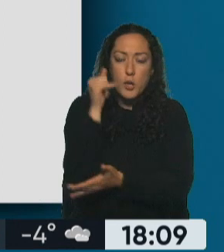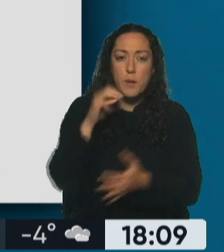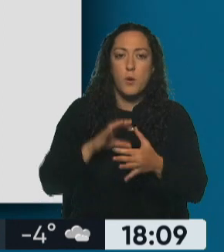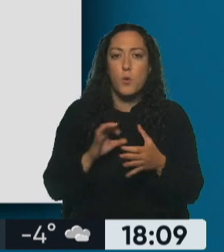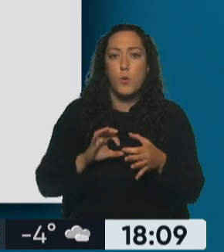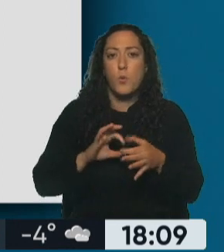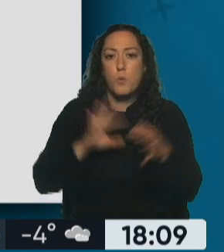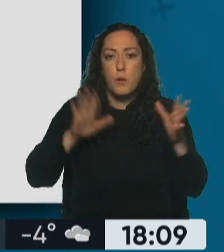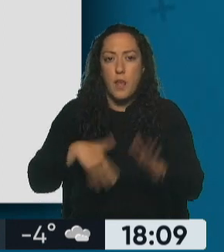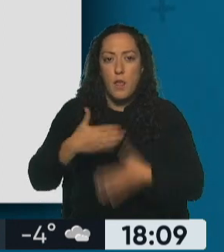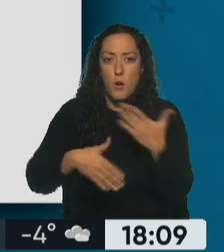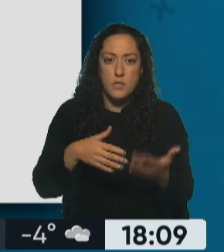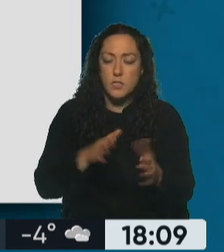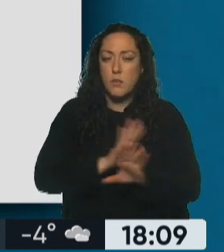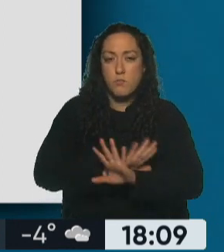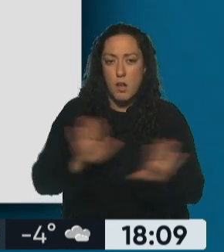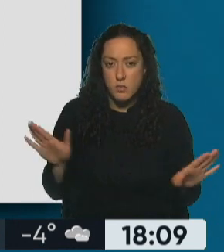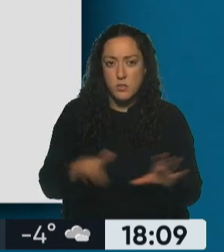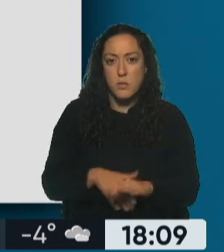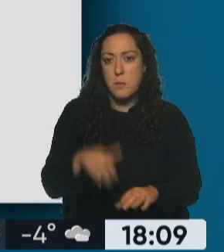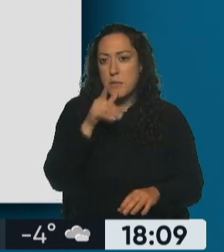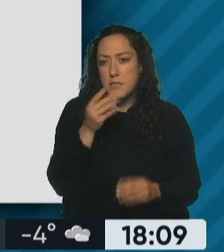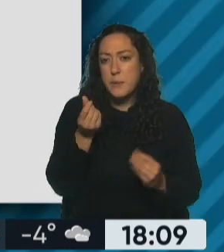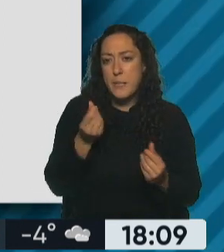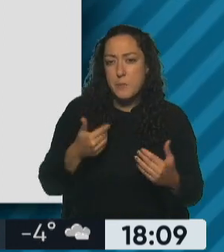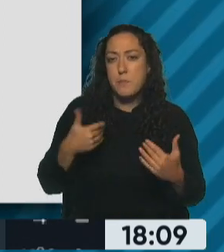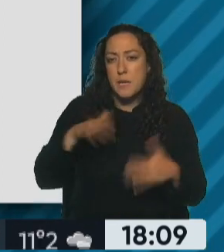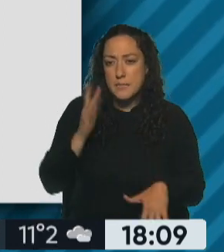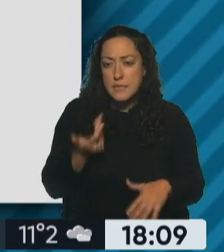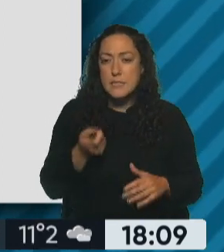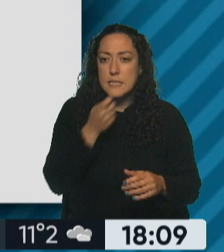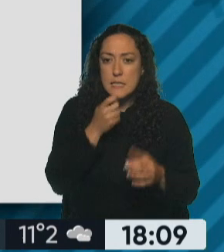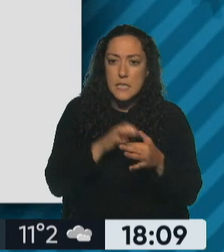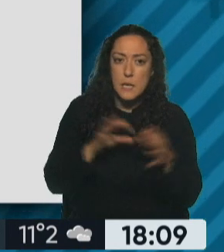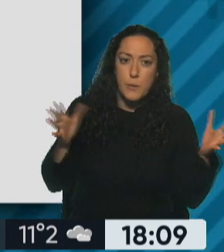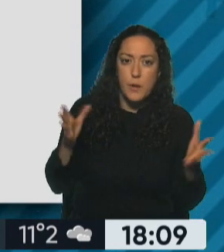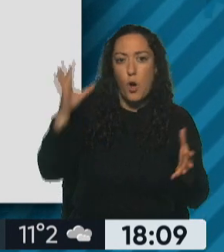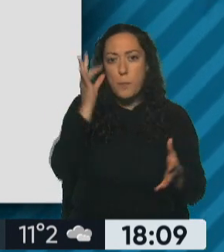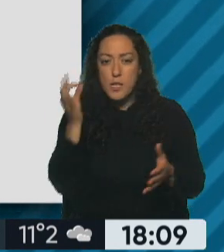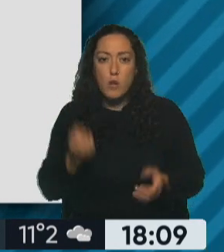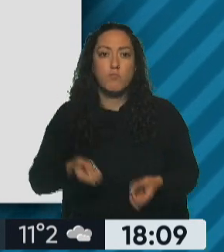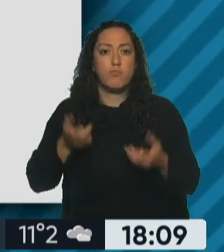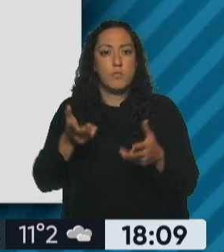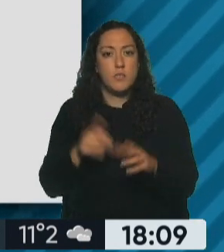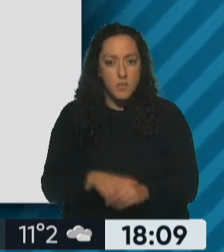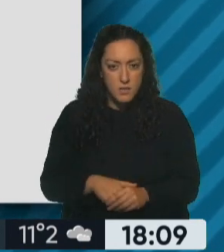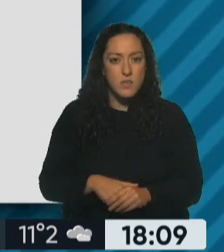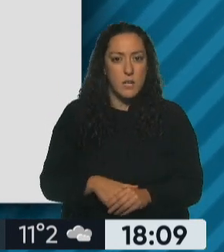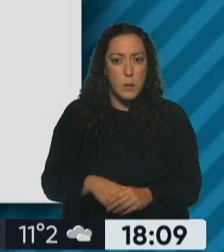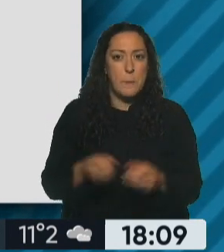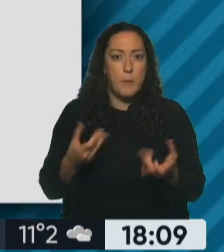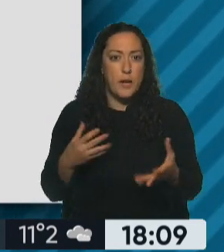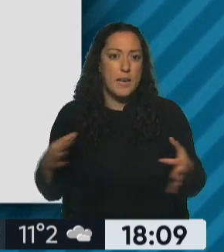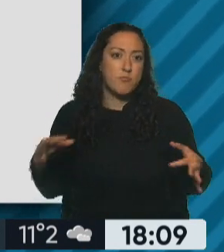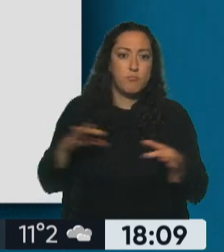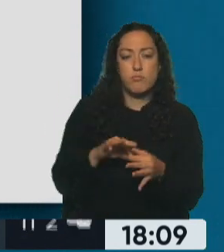La Libertad Avanza. Creo que seré mucho más útil a causa de La Libertad si puedo opinar libremente, sin que mis ideas tengan que estar